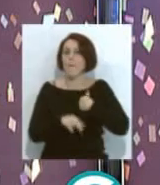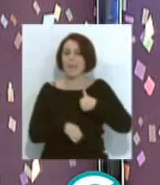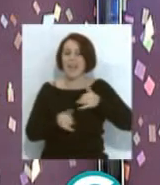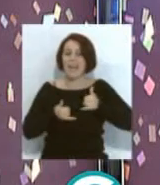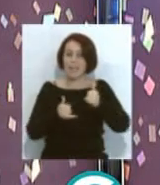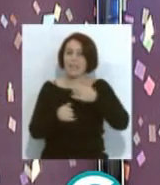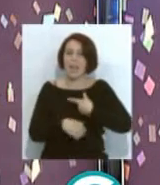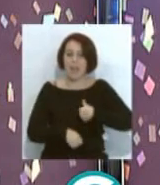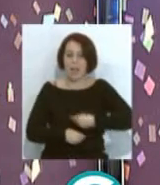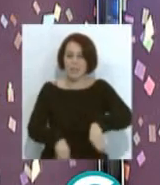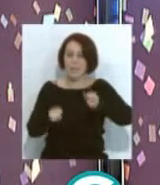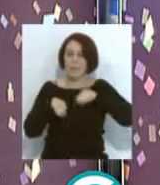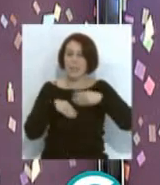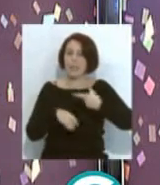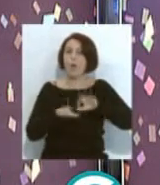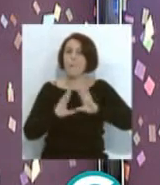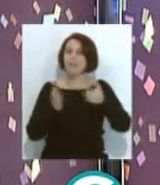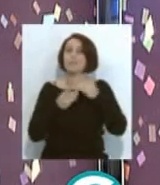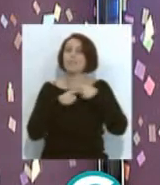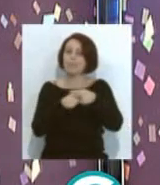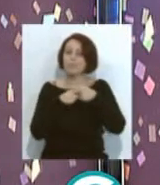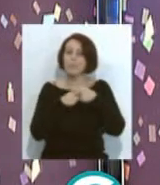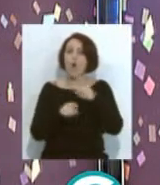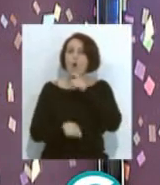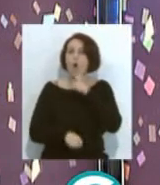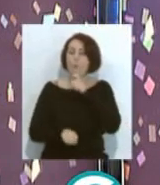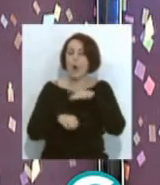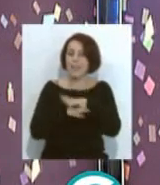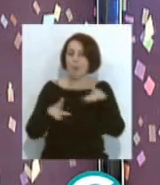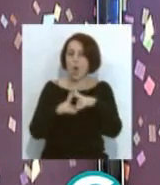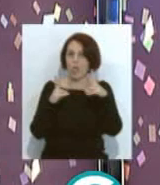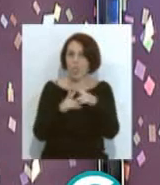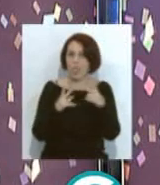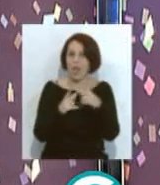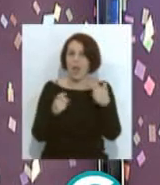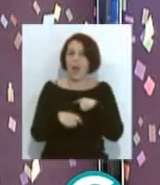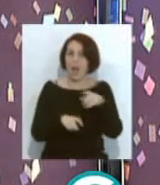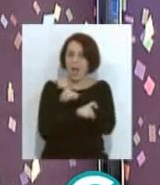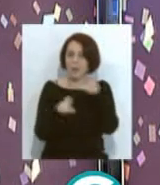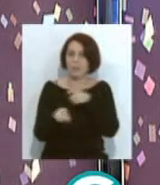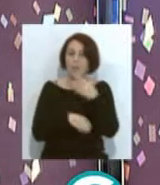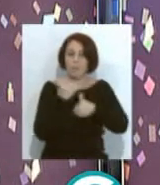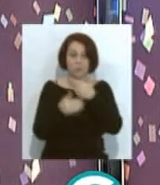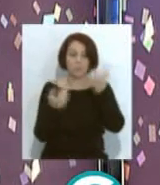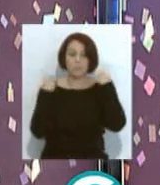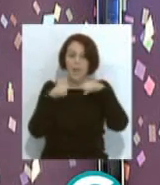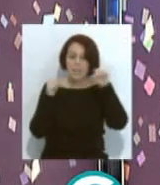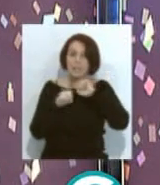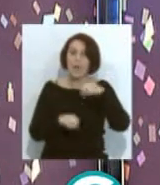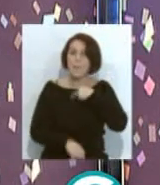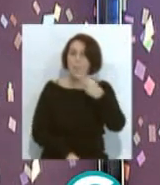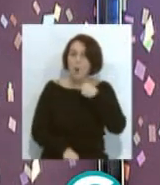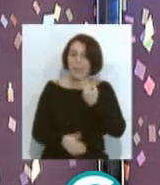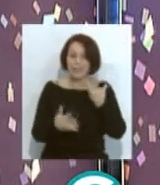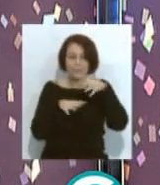Una comparsa que está compartiéndonos a través de sus redes sociales el proceso de ensayo, de meter